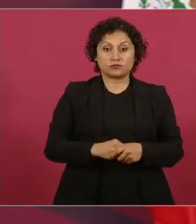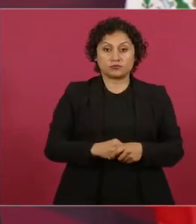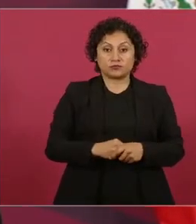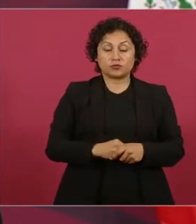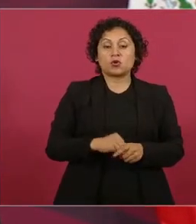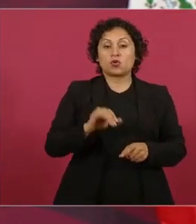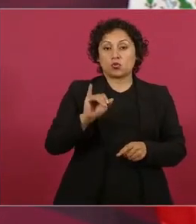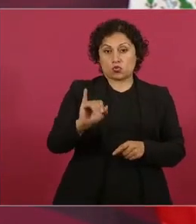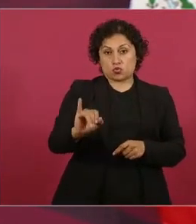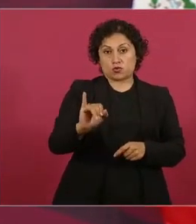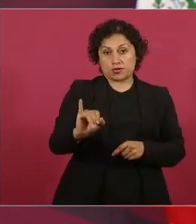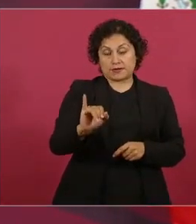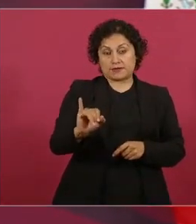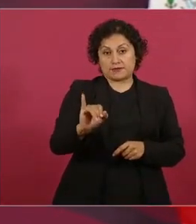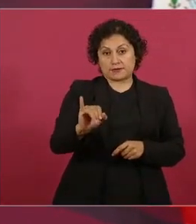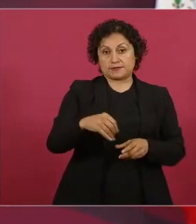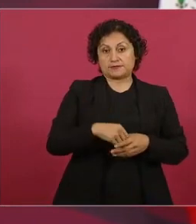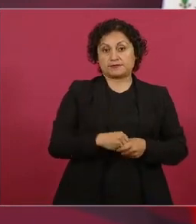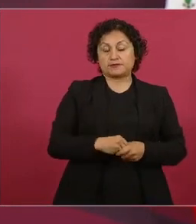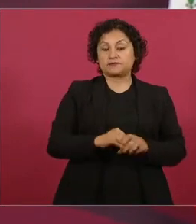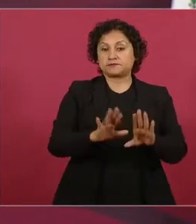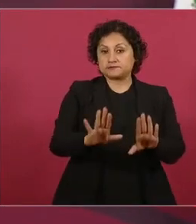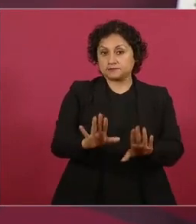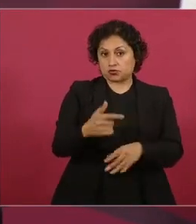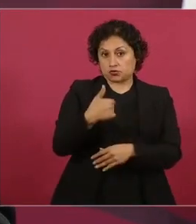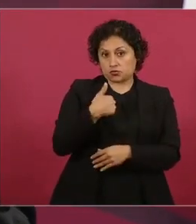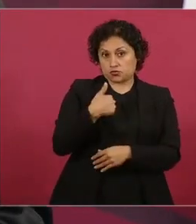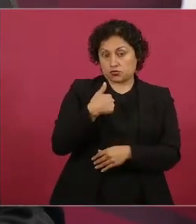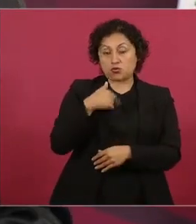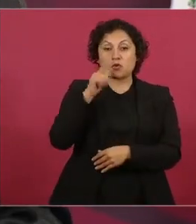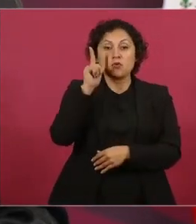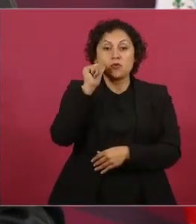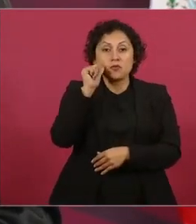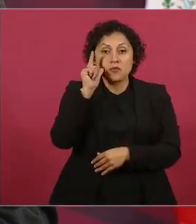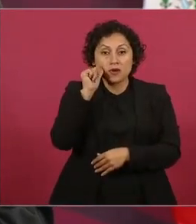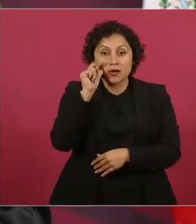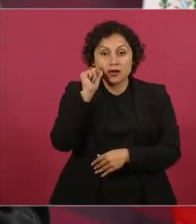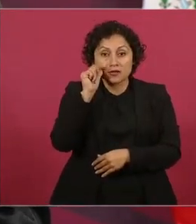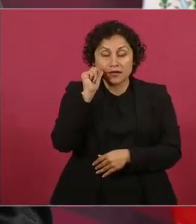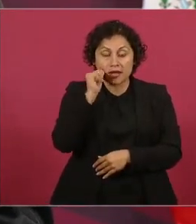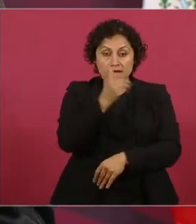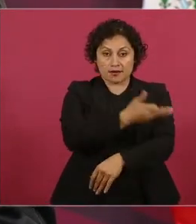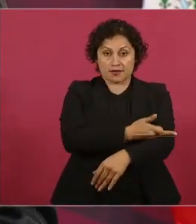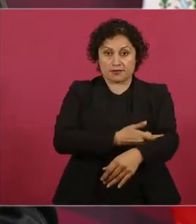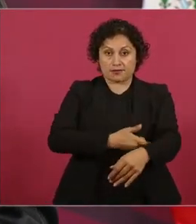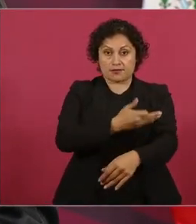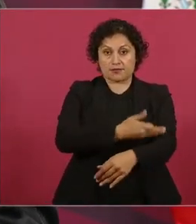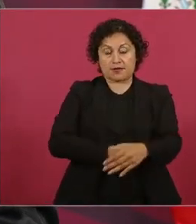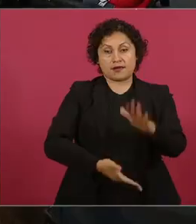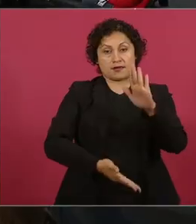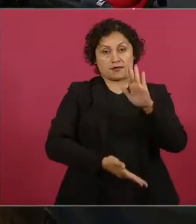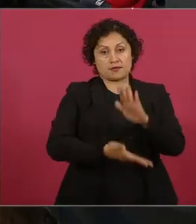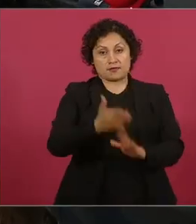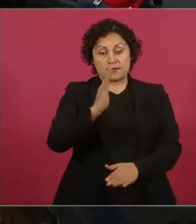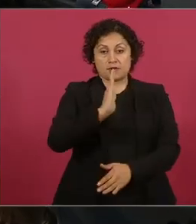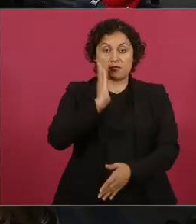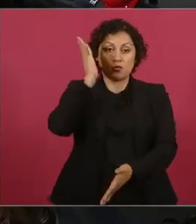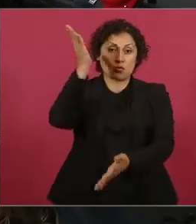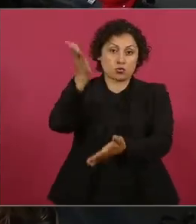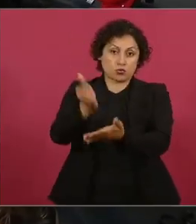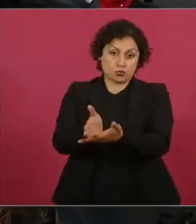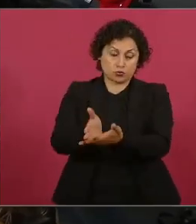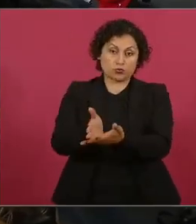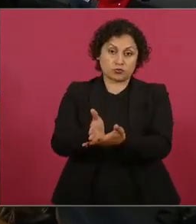El jueves, o sea, yo me voy, sí, yo me voy mañana en la tarde, que tenemos otra reunión